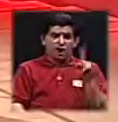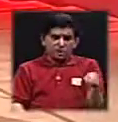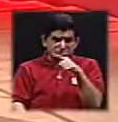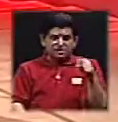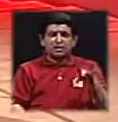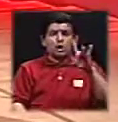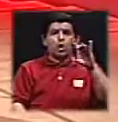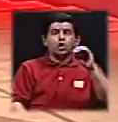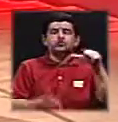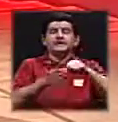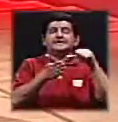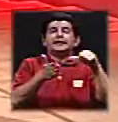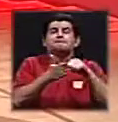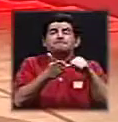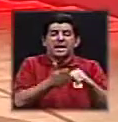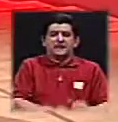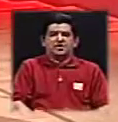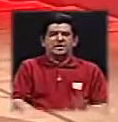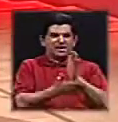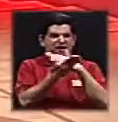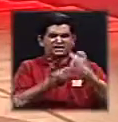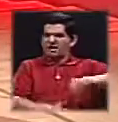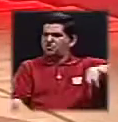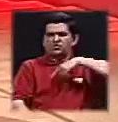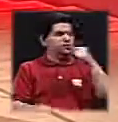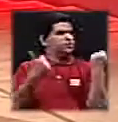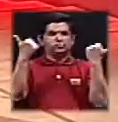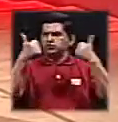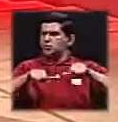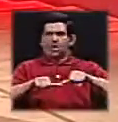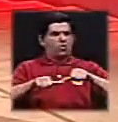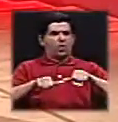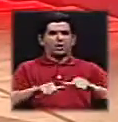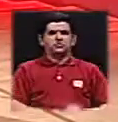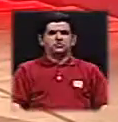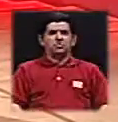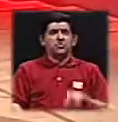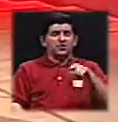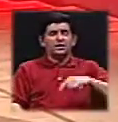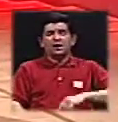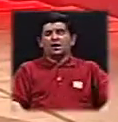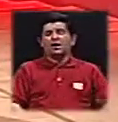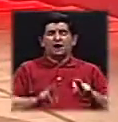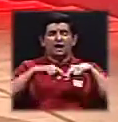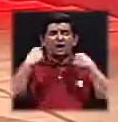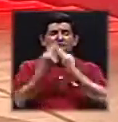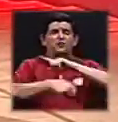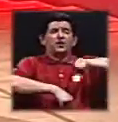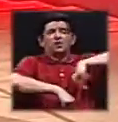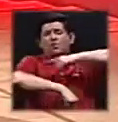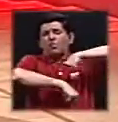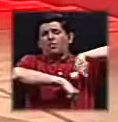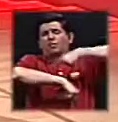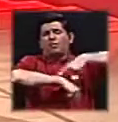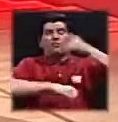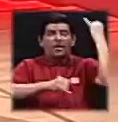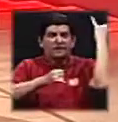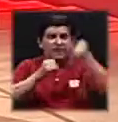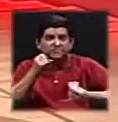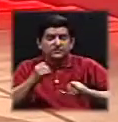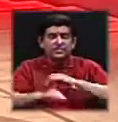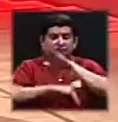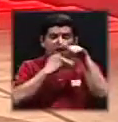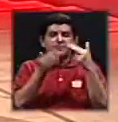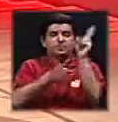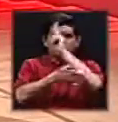eliminado 80 páginas, por ejemplo, de algo que no estábamos de acuerdo, y han sido pues largas sesiones y que de alguna manera pues remató en algo que todas